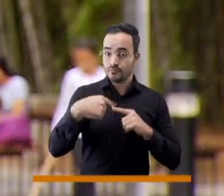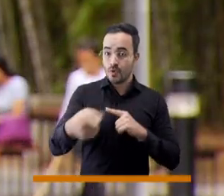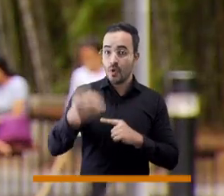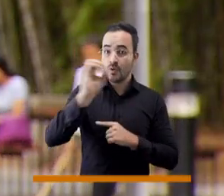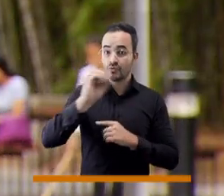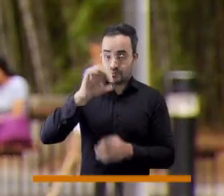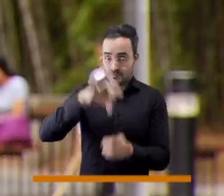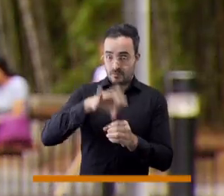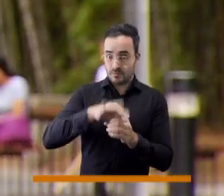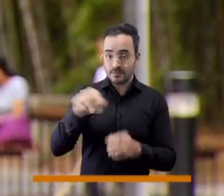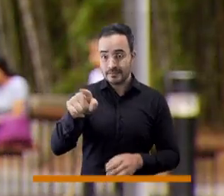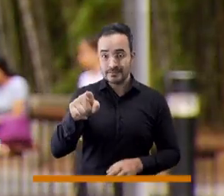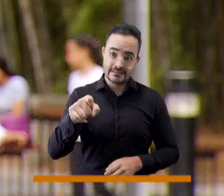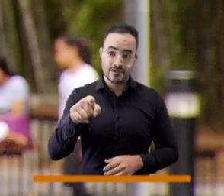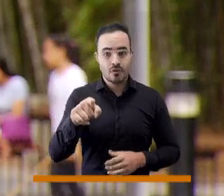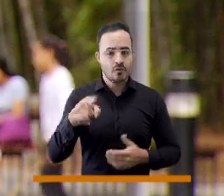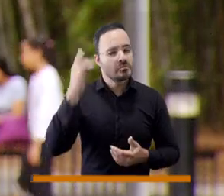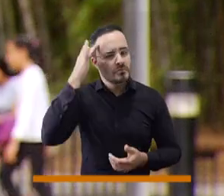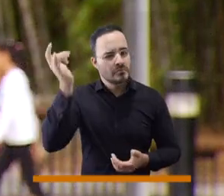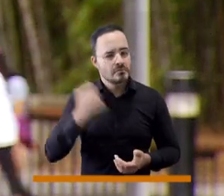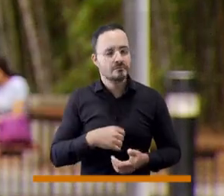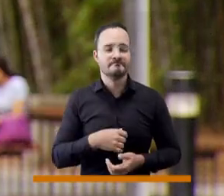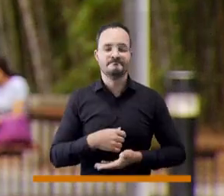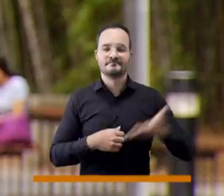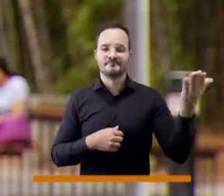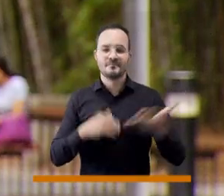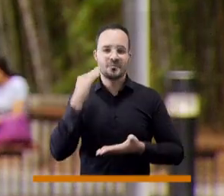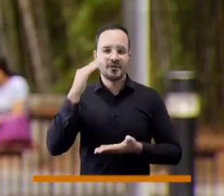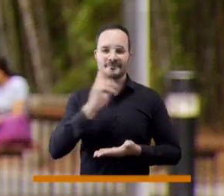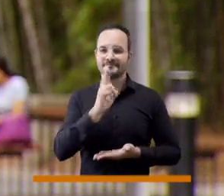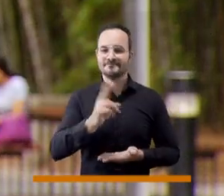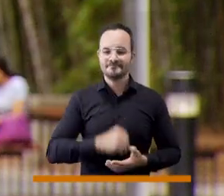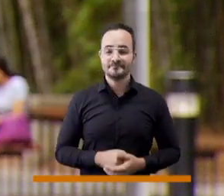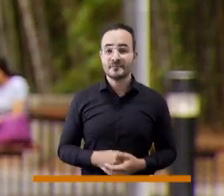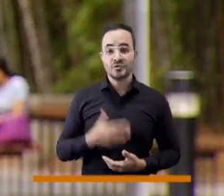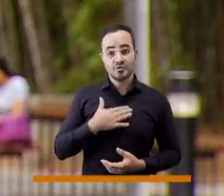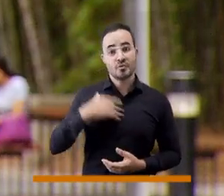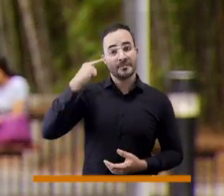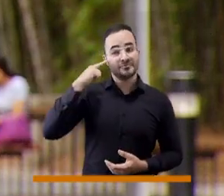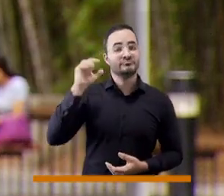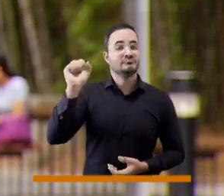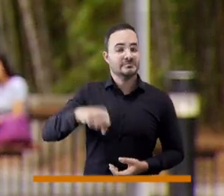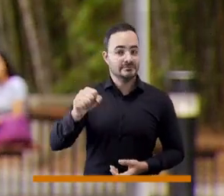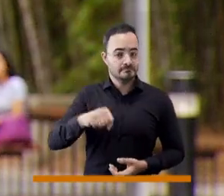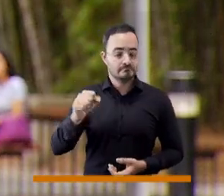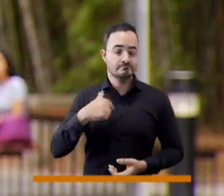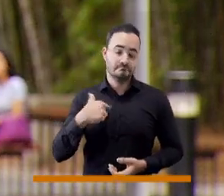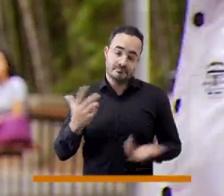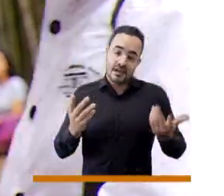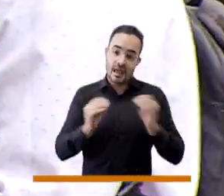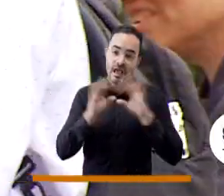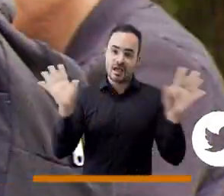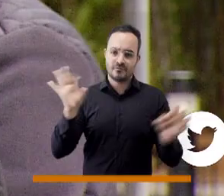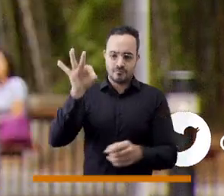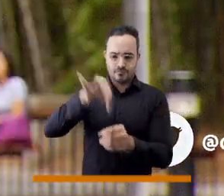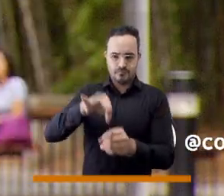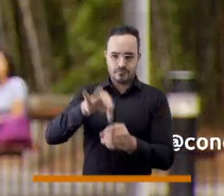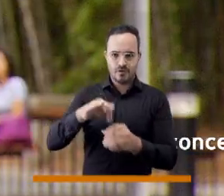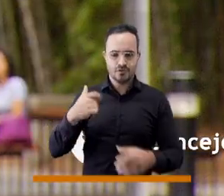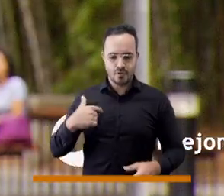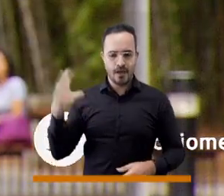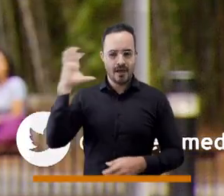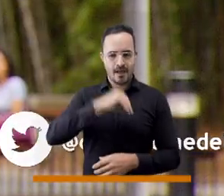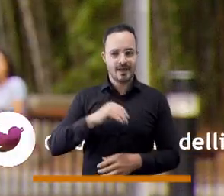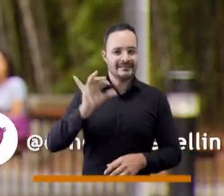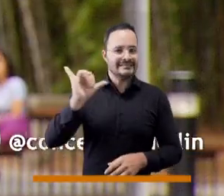próximas elecciones de octubre y por qué? @ Sandra López responde: sí, y me parece importante ejercer el derecho al voto